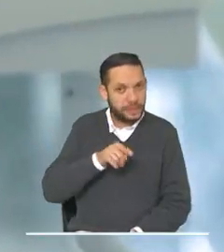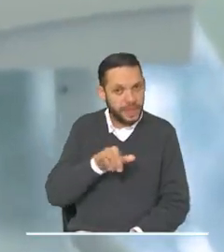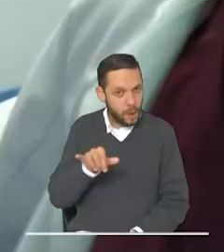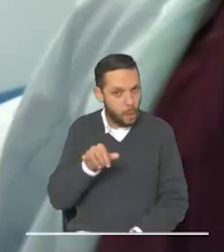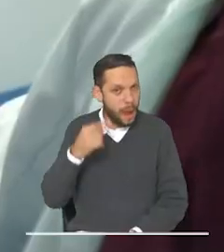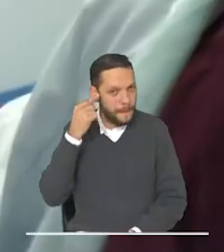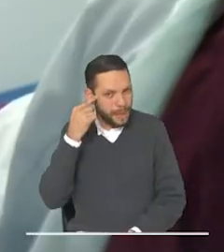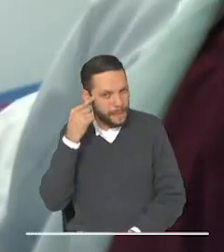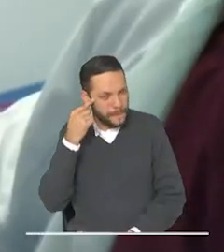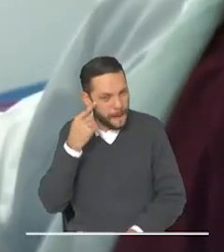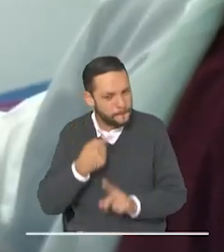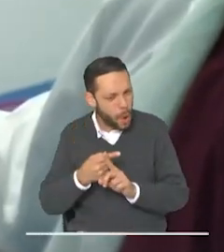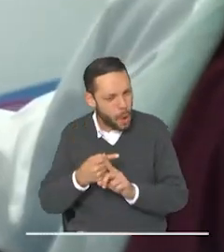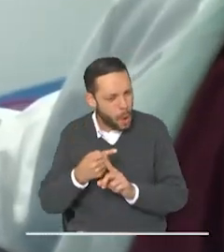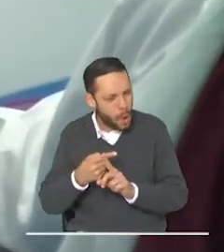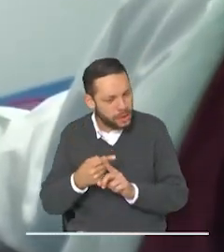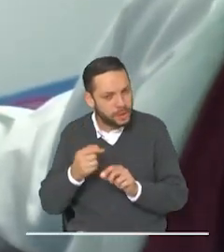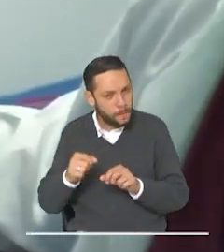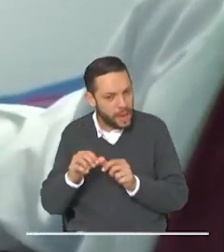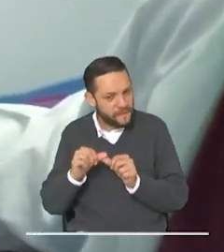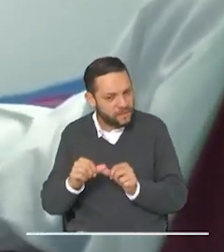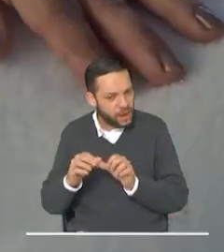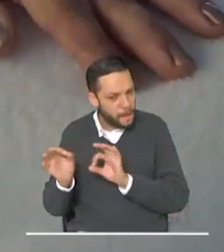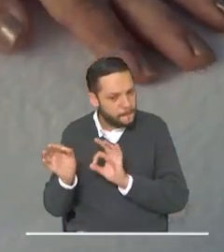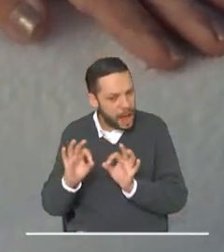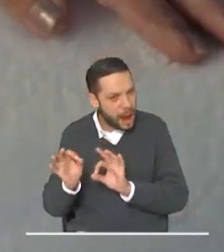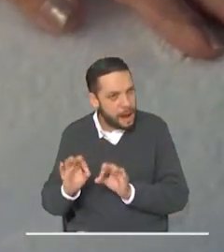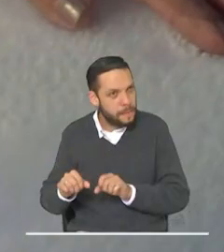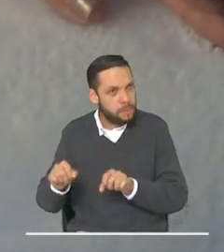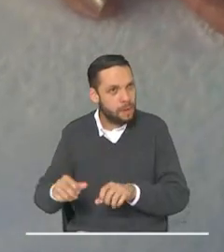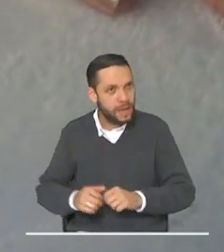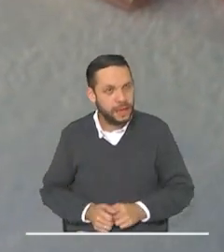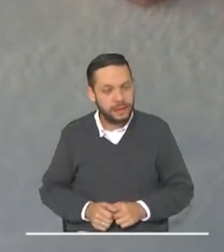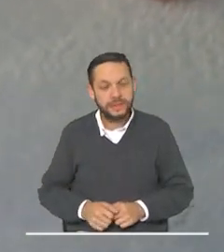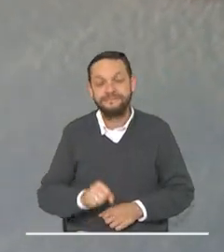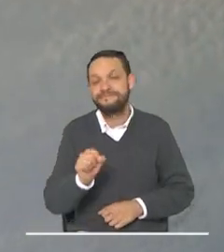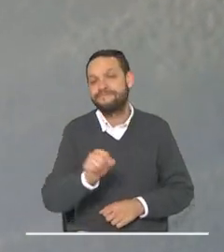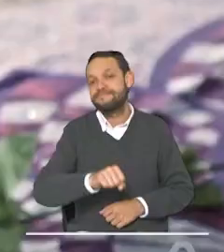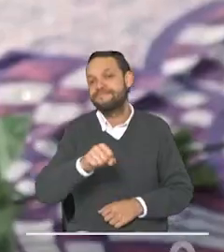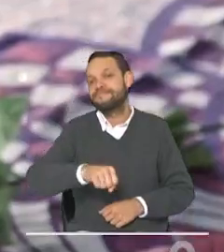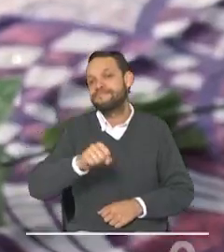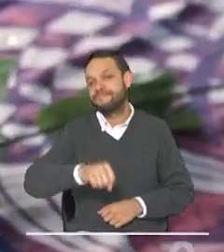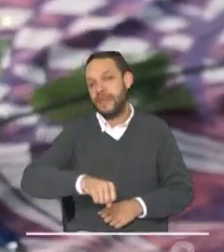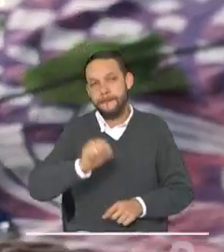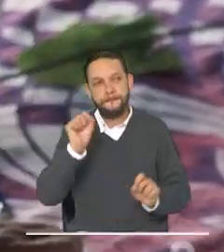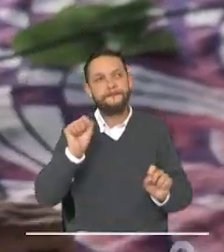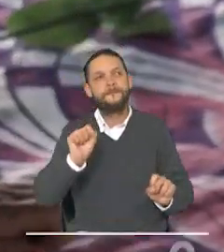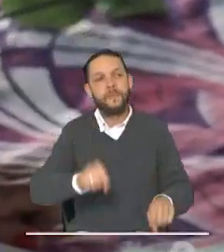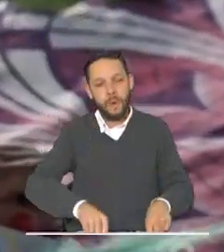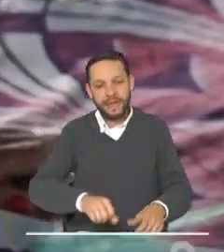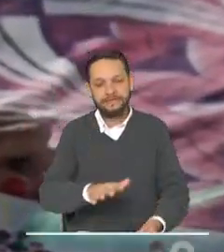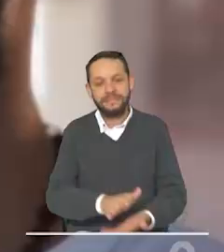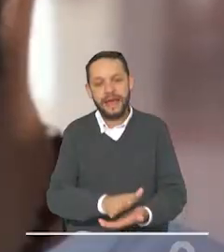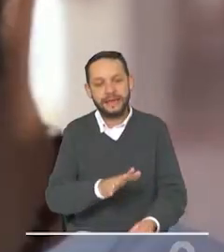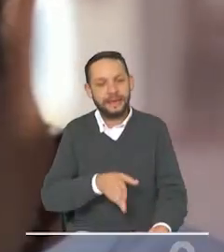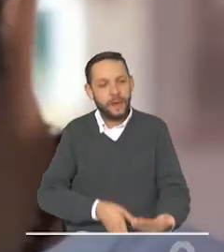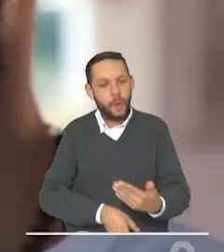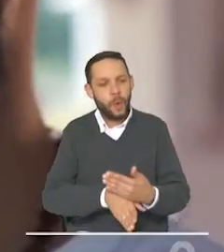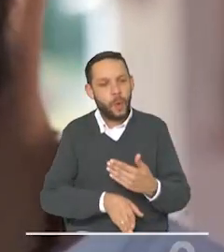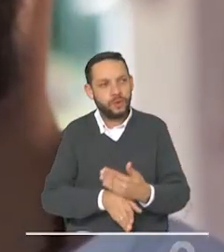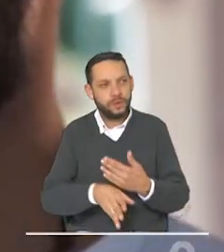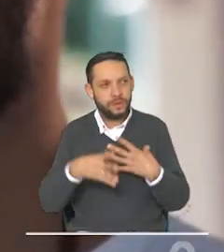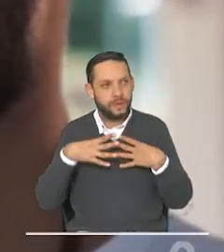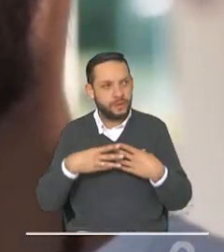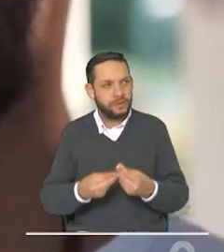la mente siete días de transformación del alma Cómo poder explicar desde